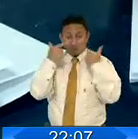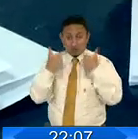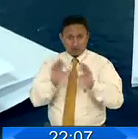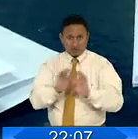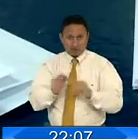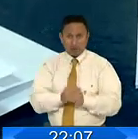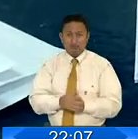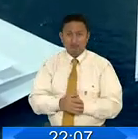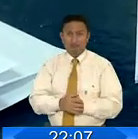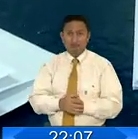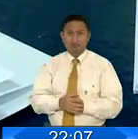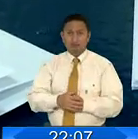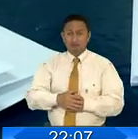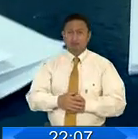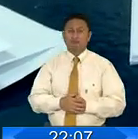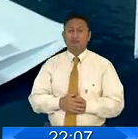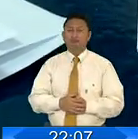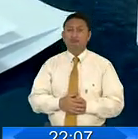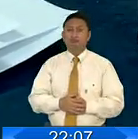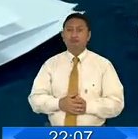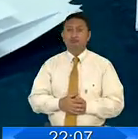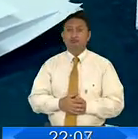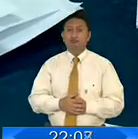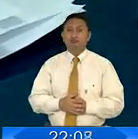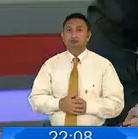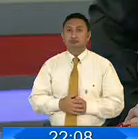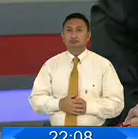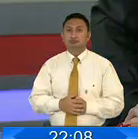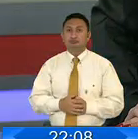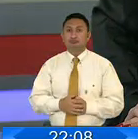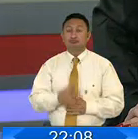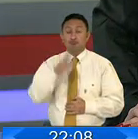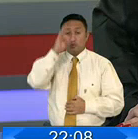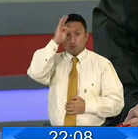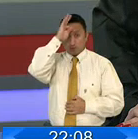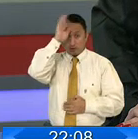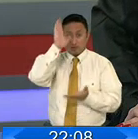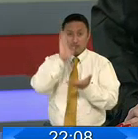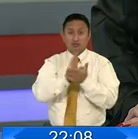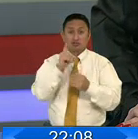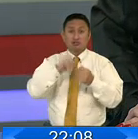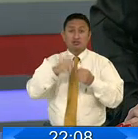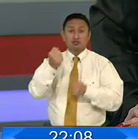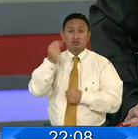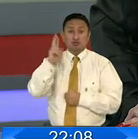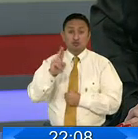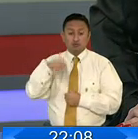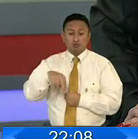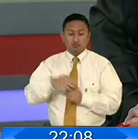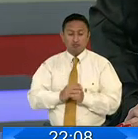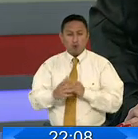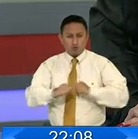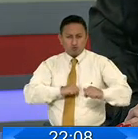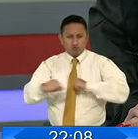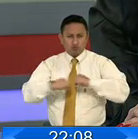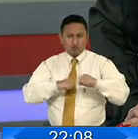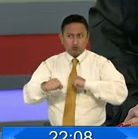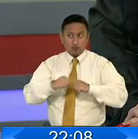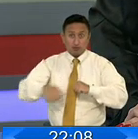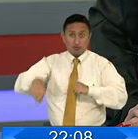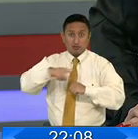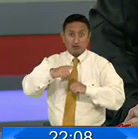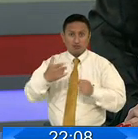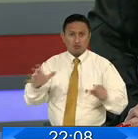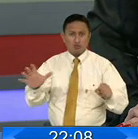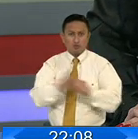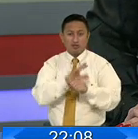el proceso, informó Sofía Vintimilla. El Hospital IES Quito Sur sigue trabajando al máximo de su capacidad con